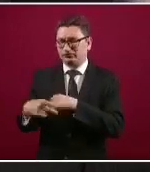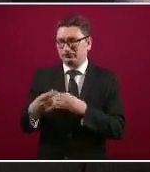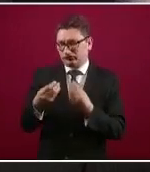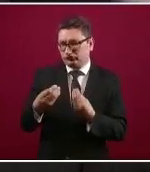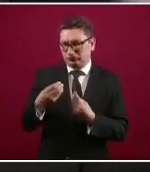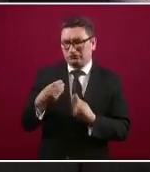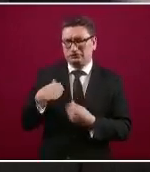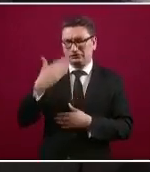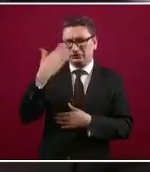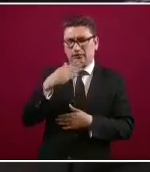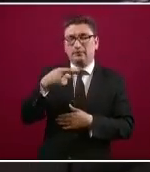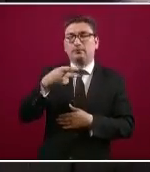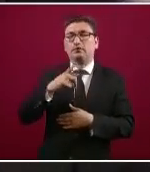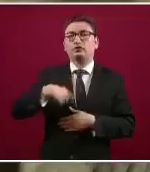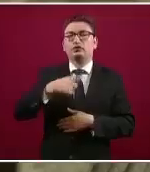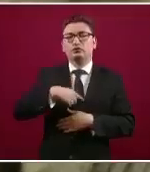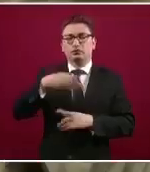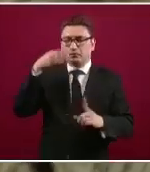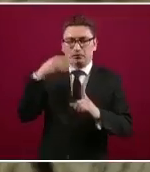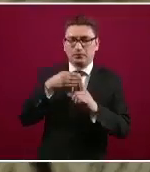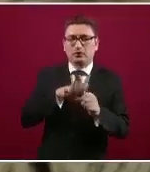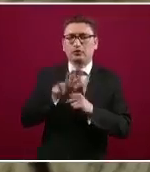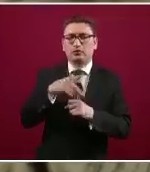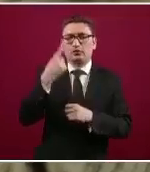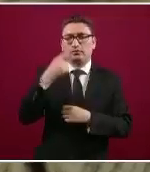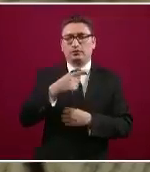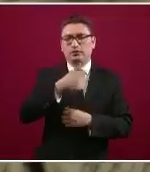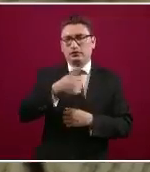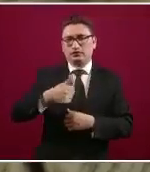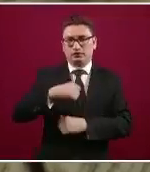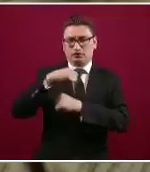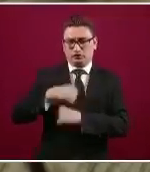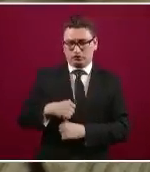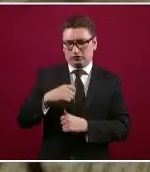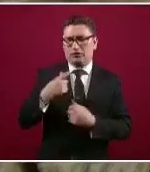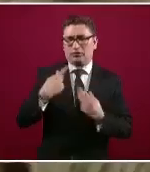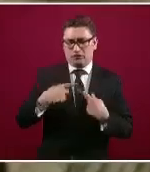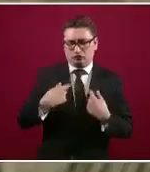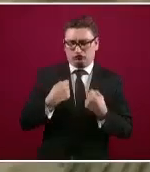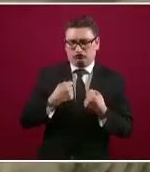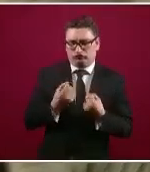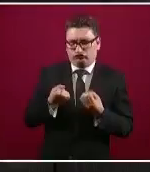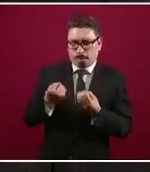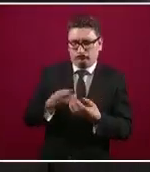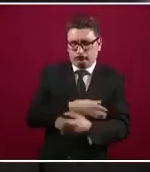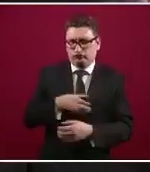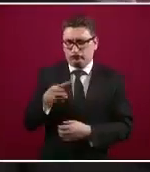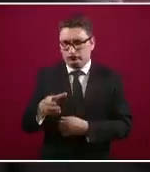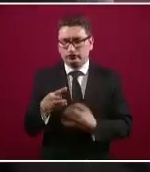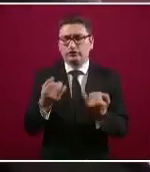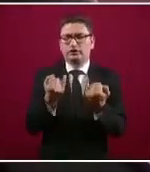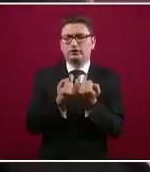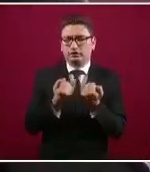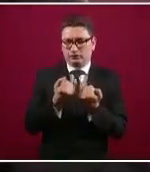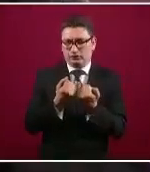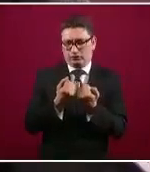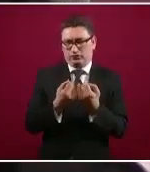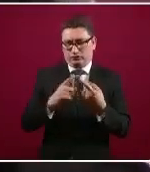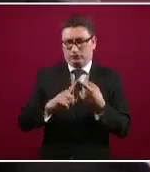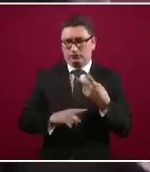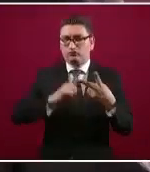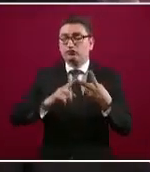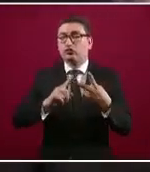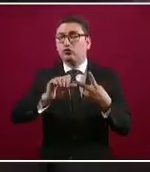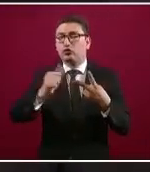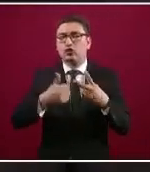hemos concentrado en el fortalecimiento de capacidades de la autoridad y la población. Dos, en homologar, sí, el